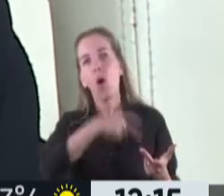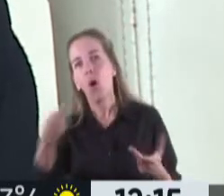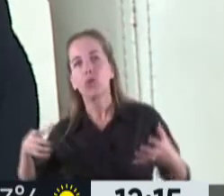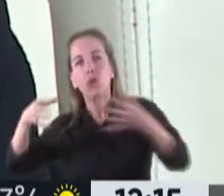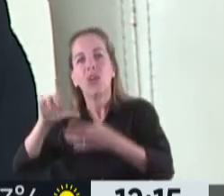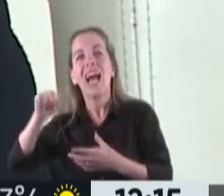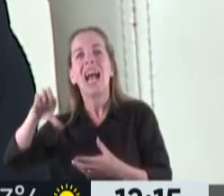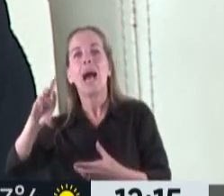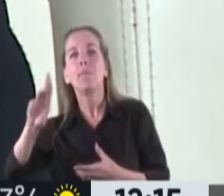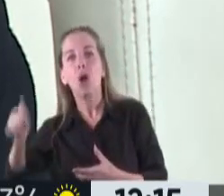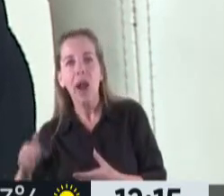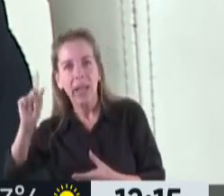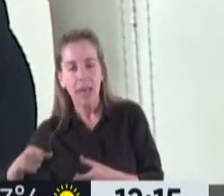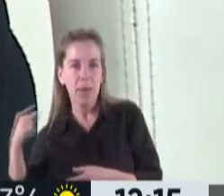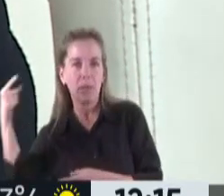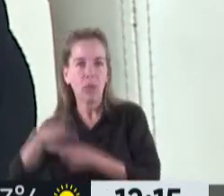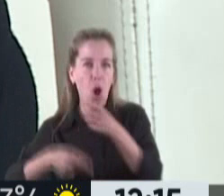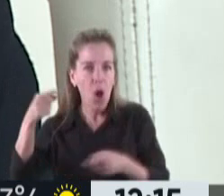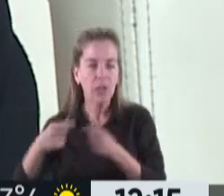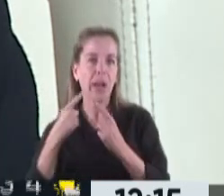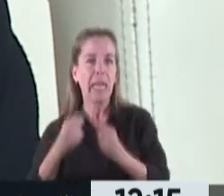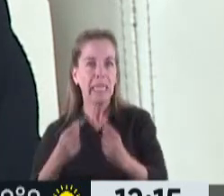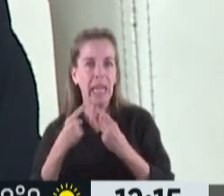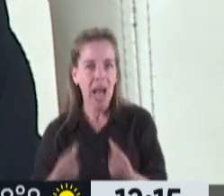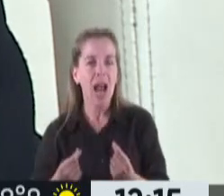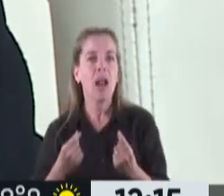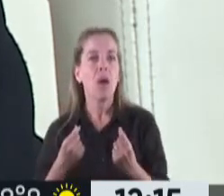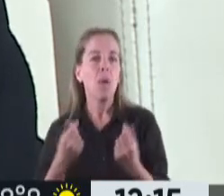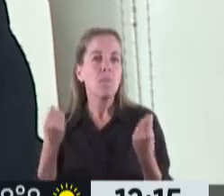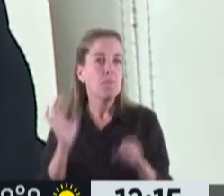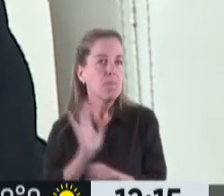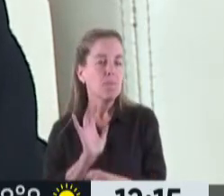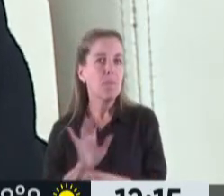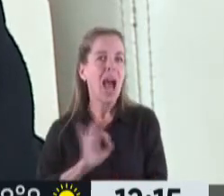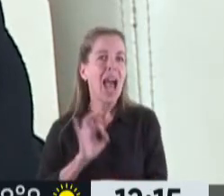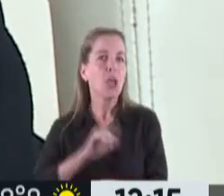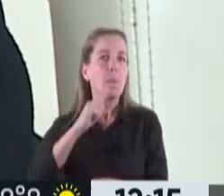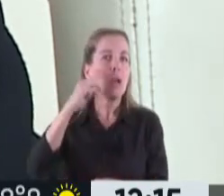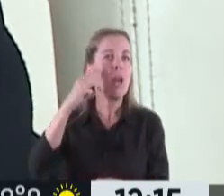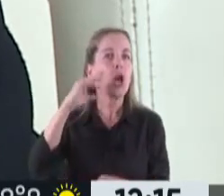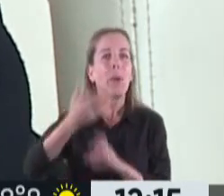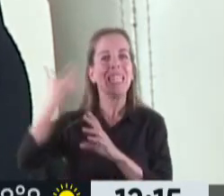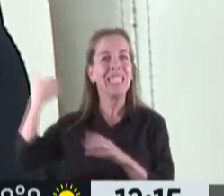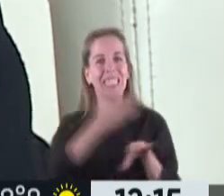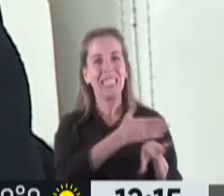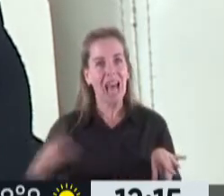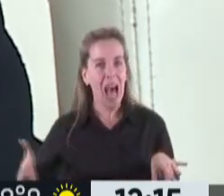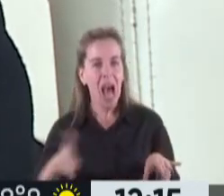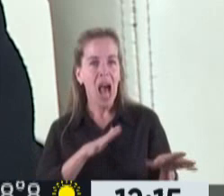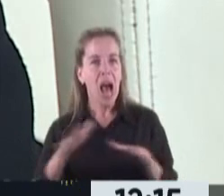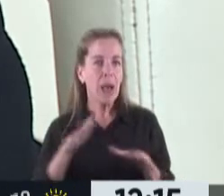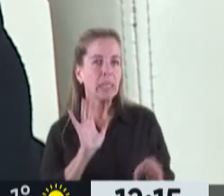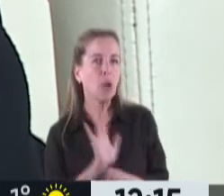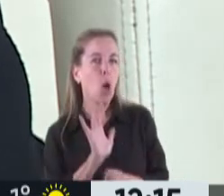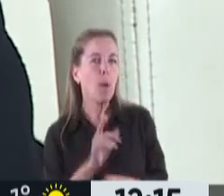Hoy leía las declaraciones de Marcos Clery, que decía que es como en los 90, a veces se elige lo que se quiere